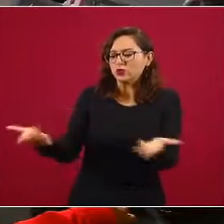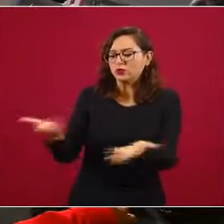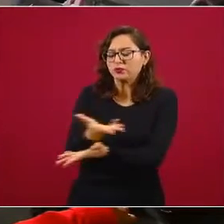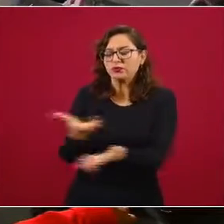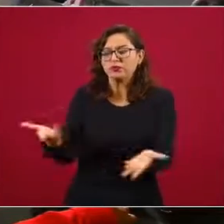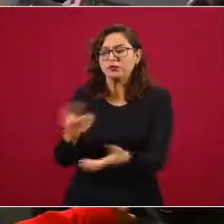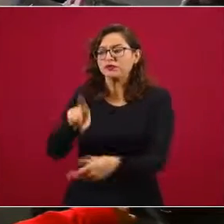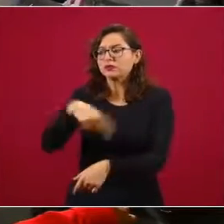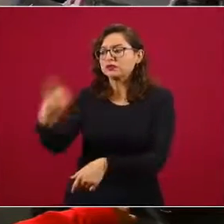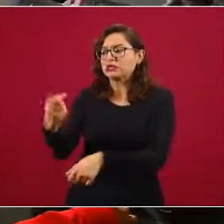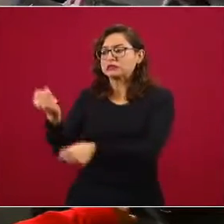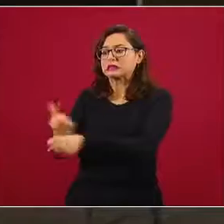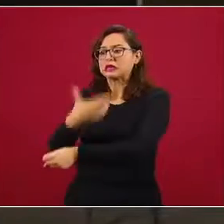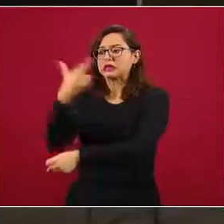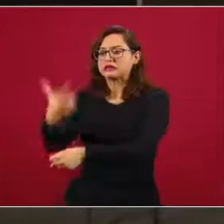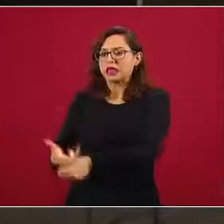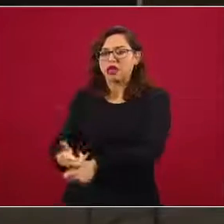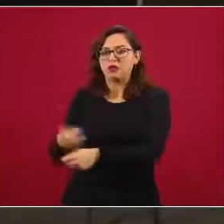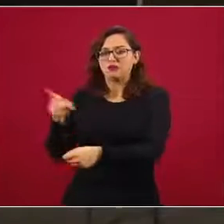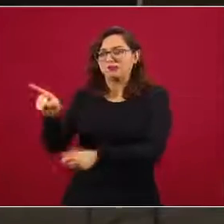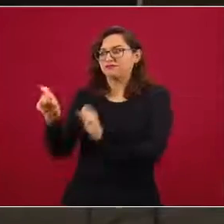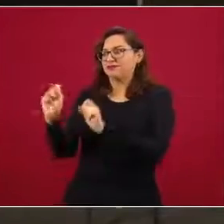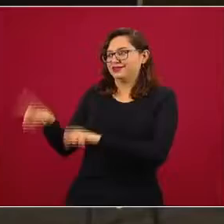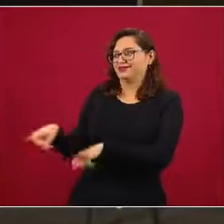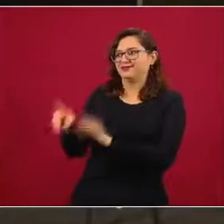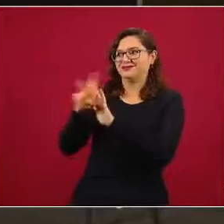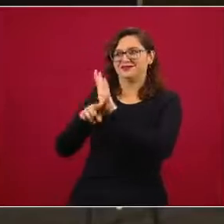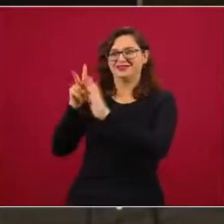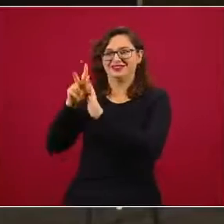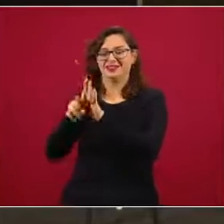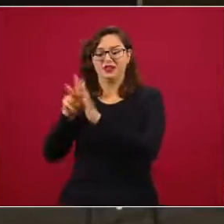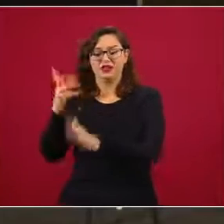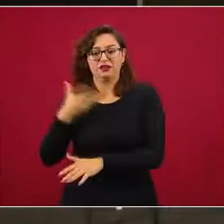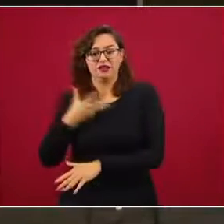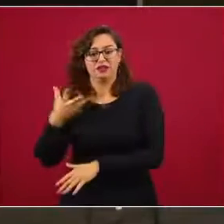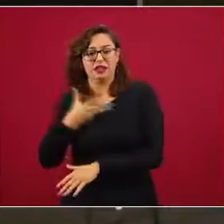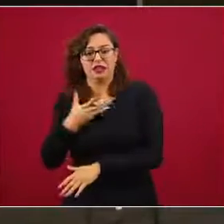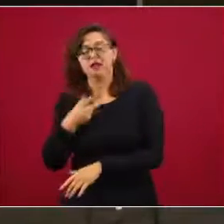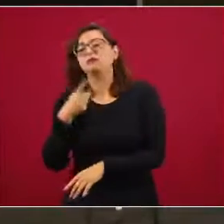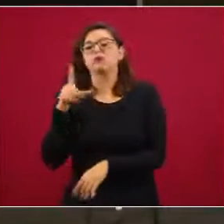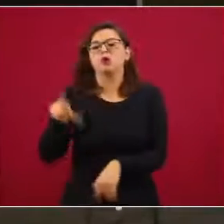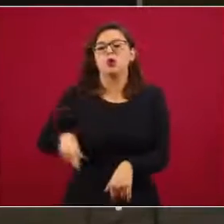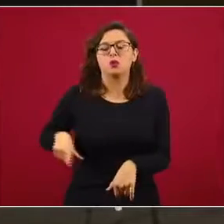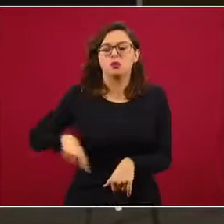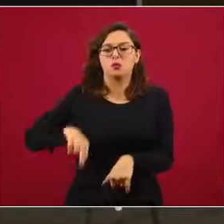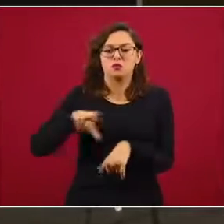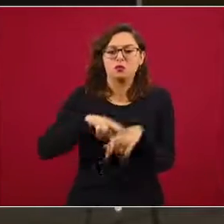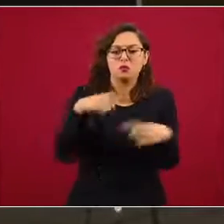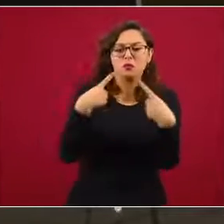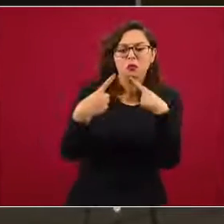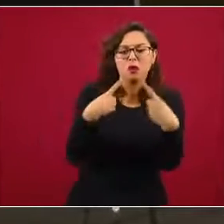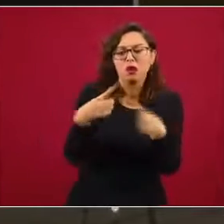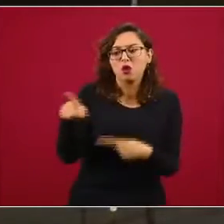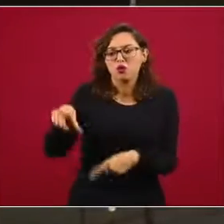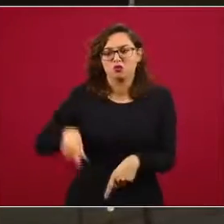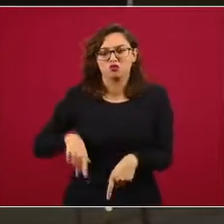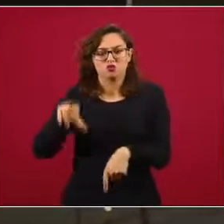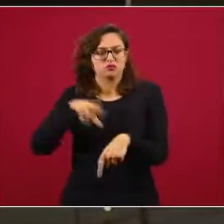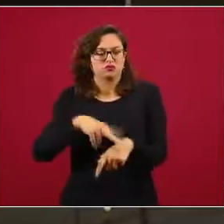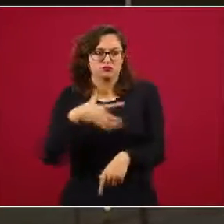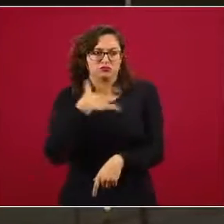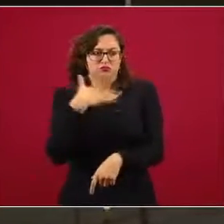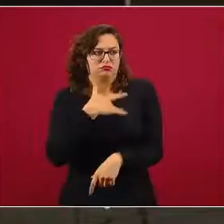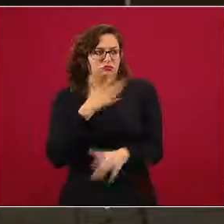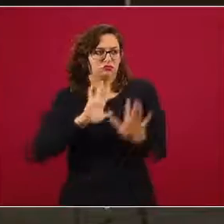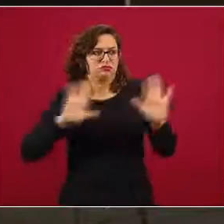billetes. ¿Usted va a tocar el tema con el gobernador? Él dijo ayer que no tenía nada que ver, que no tenía